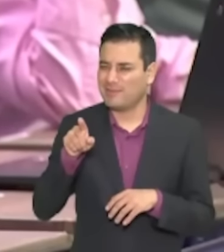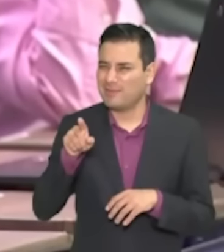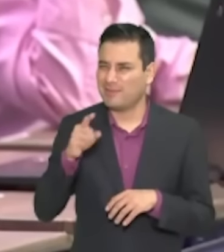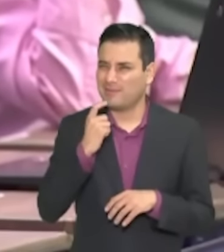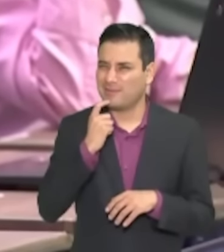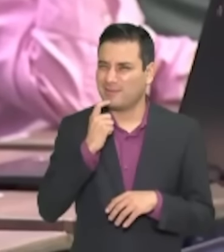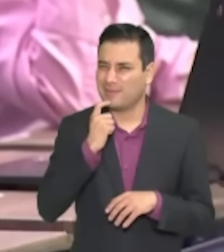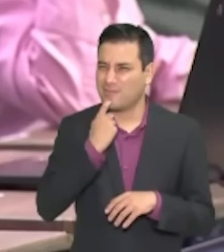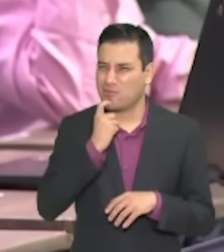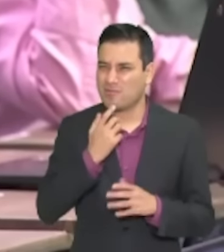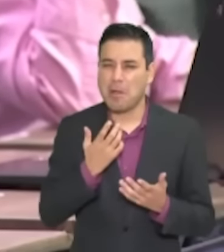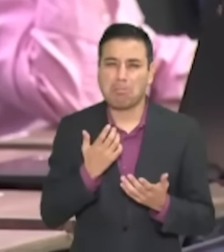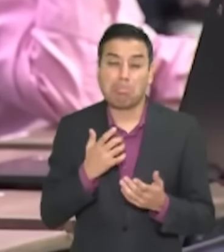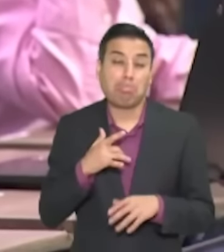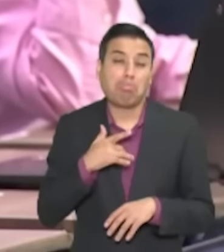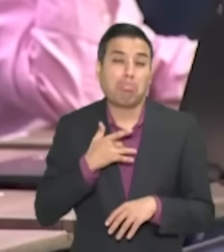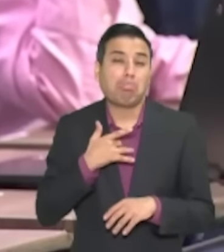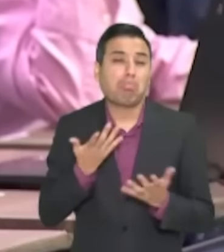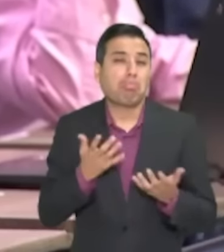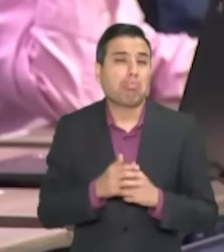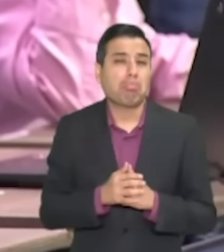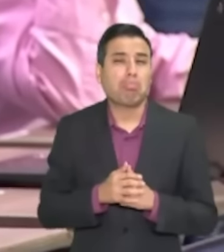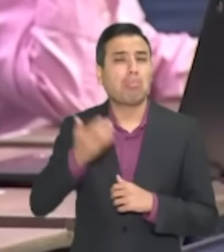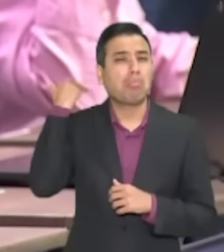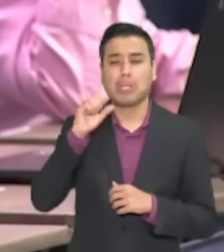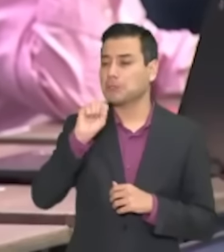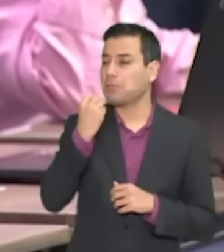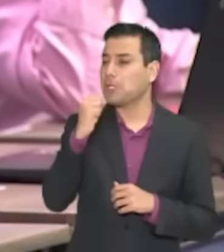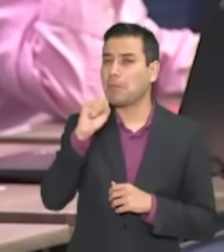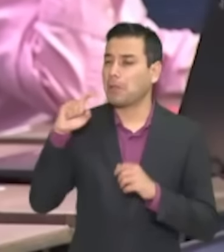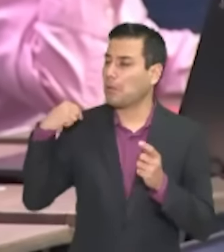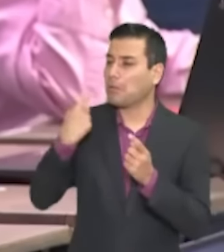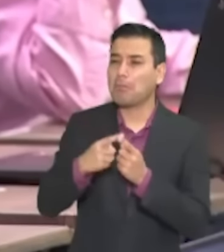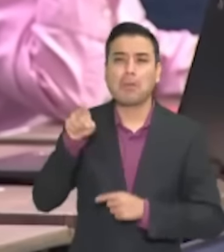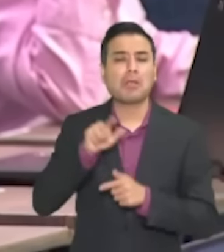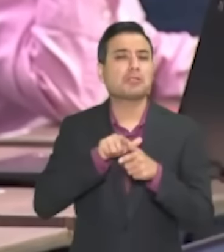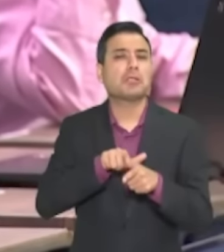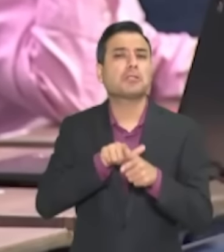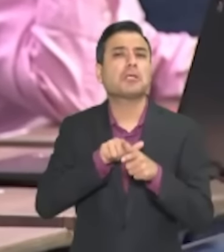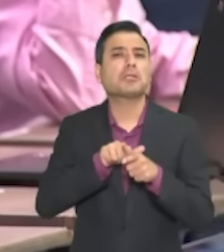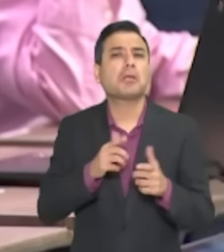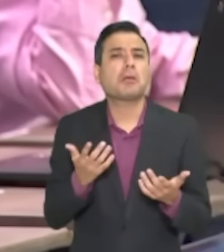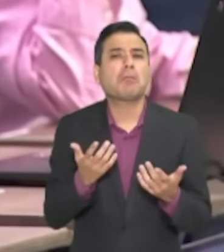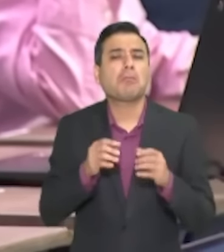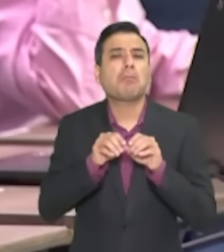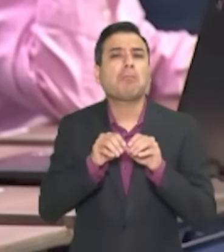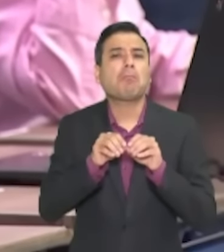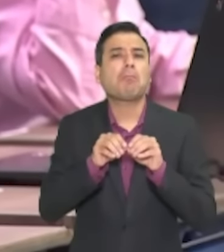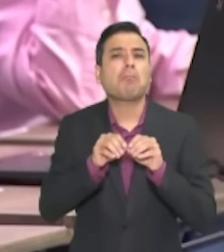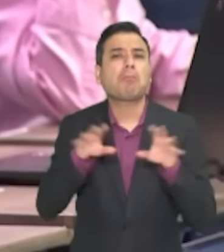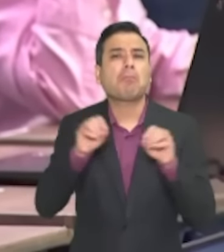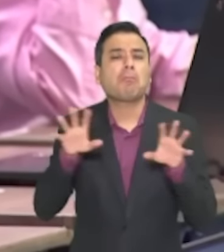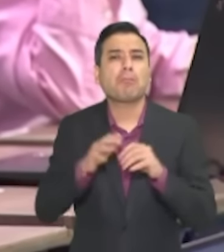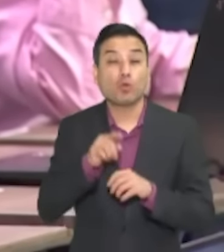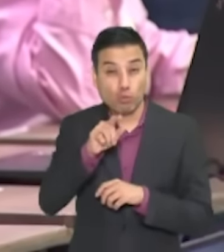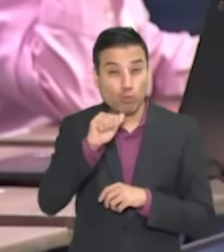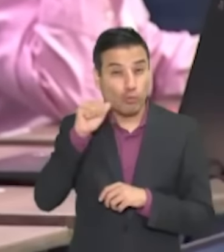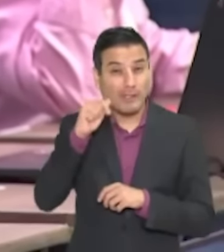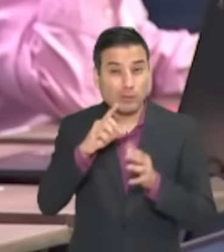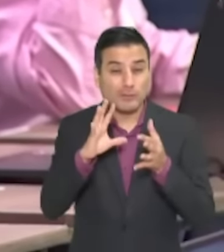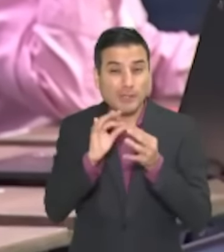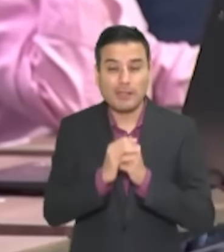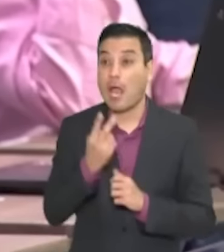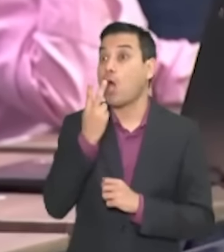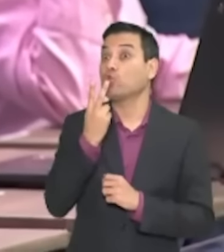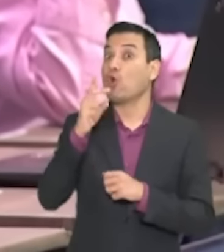del presidente, porque desde septiembre estuvo interviniendo en el proceso electoral y usted ayer celebró que haya habido 2 días en las que se suspenden